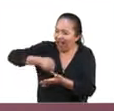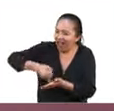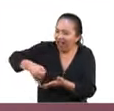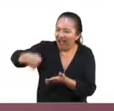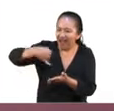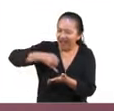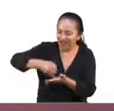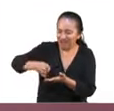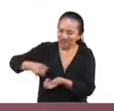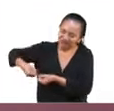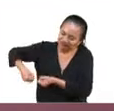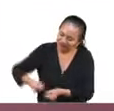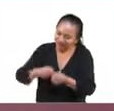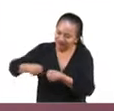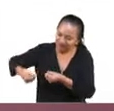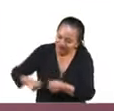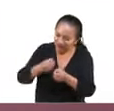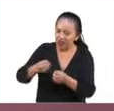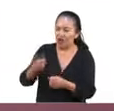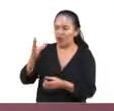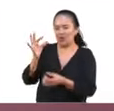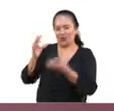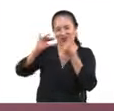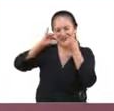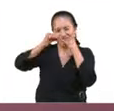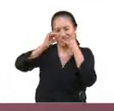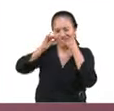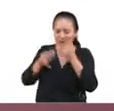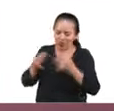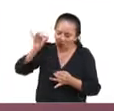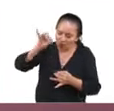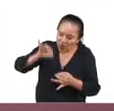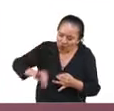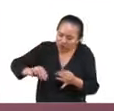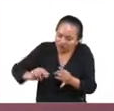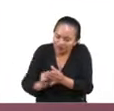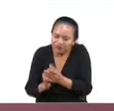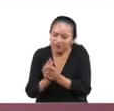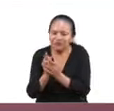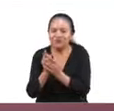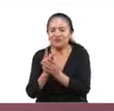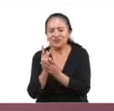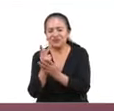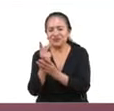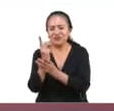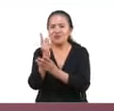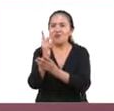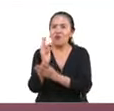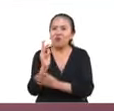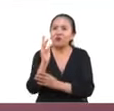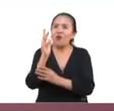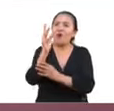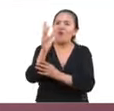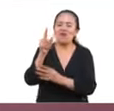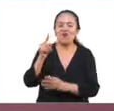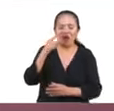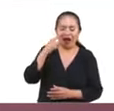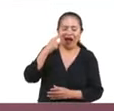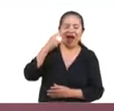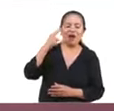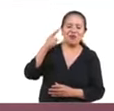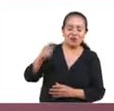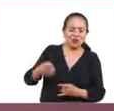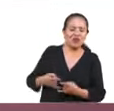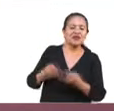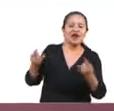surcos donde siembran esa semillita, que a través de su memoria en las raíces en un futuro contarán esta historia